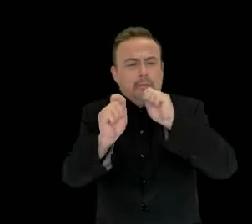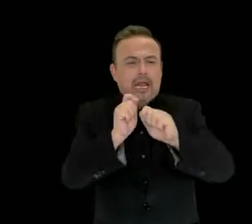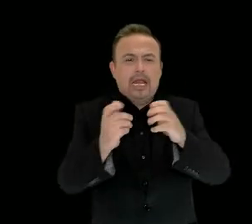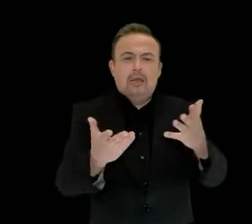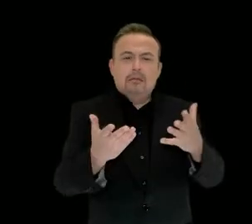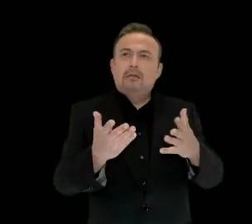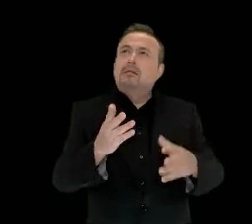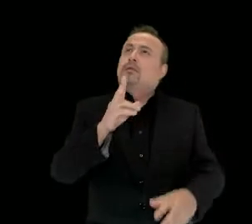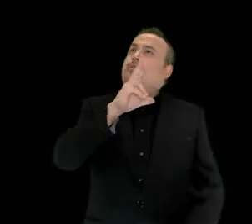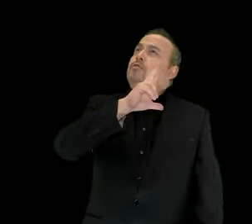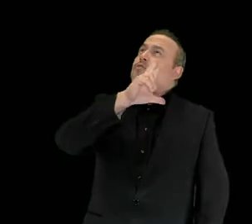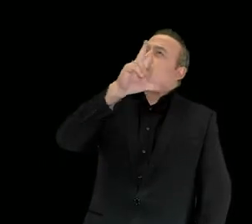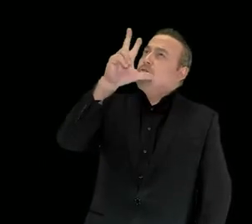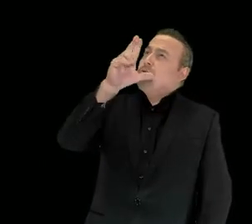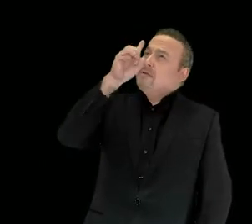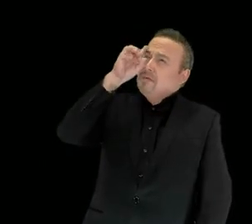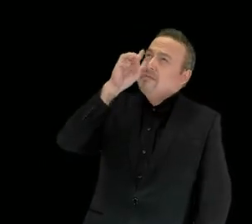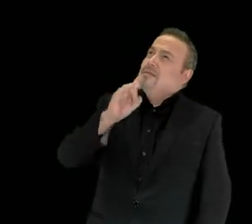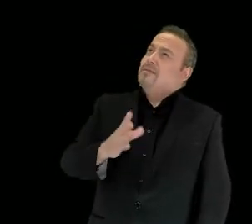Pero sabe Dios,